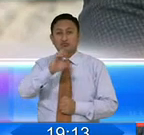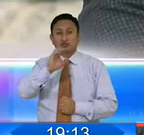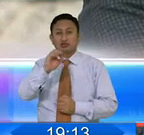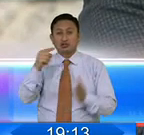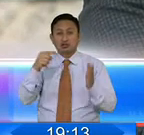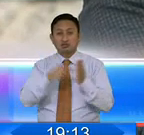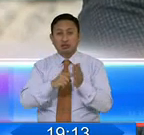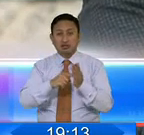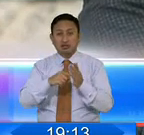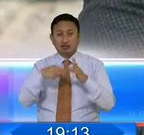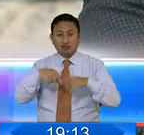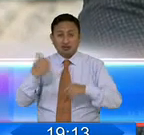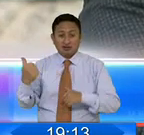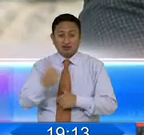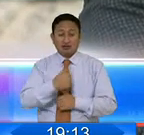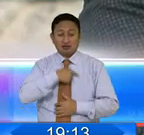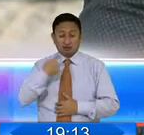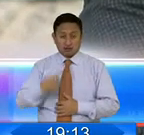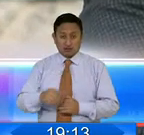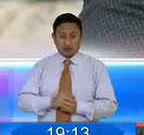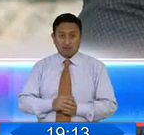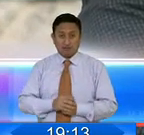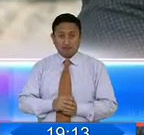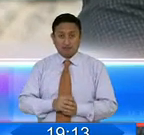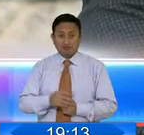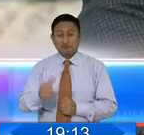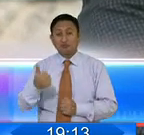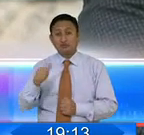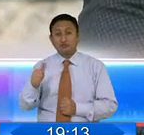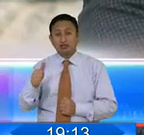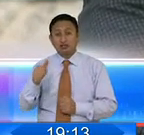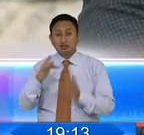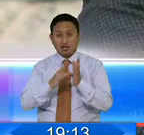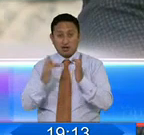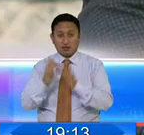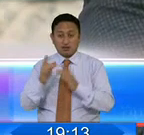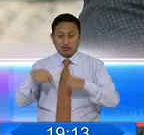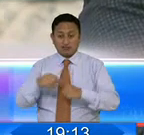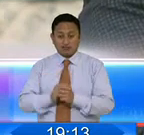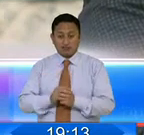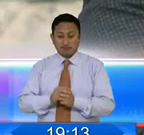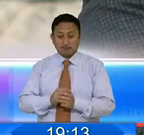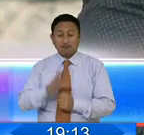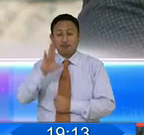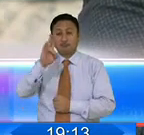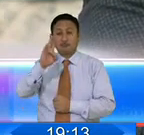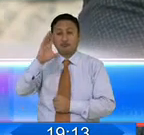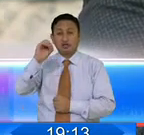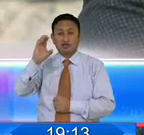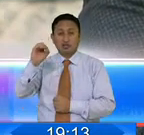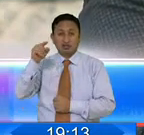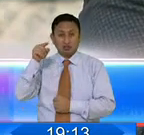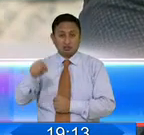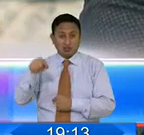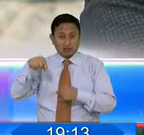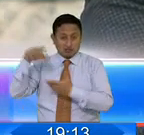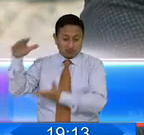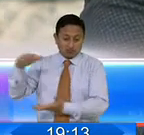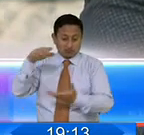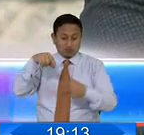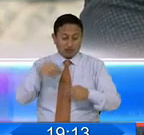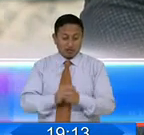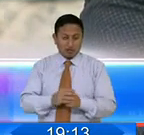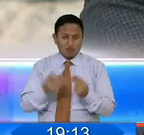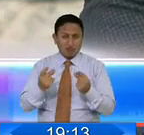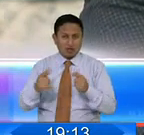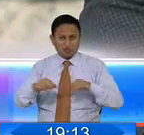primeras vacunas de Sinovac y el día 10 las segundas 700.000 vacunas, ya estemos en un